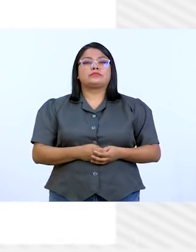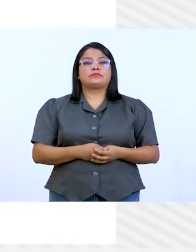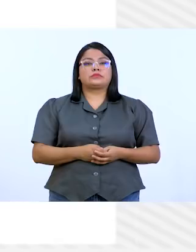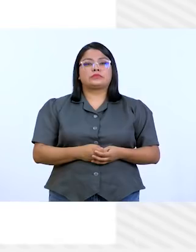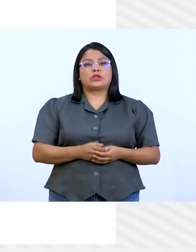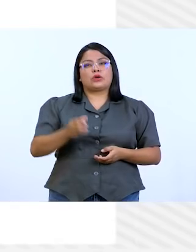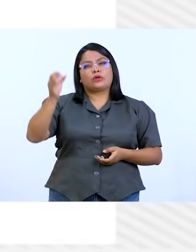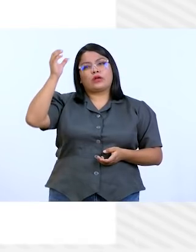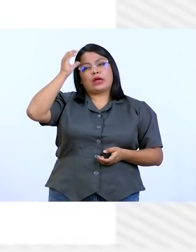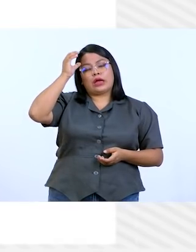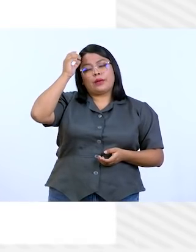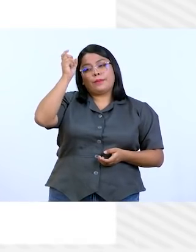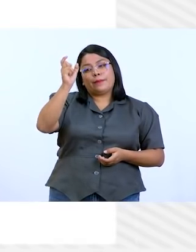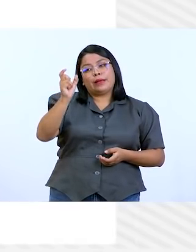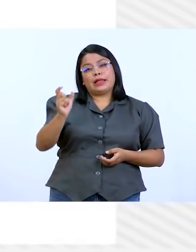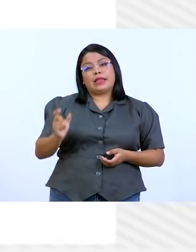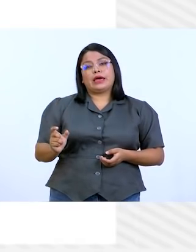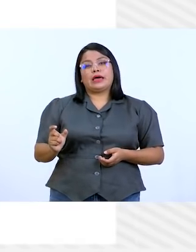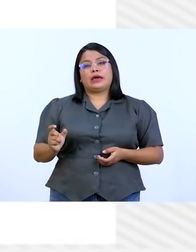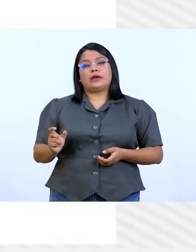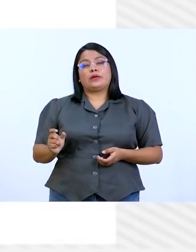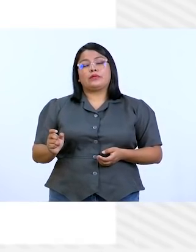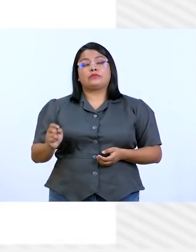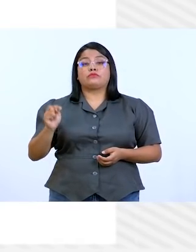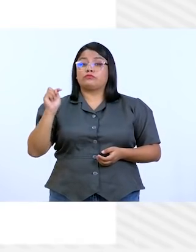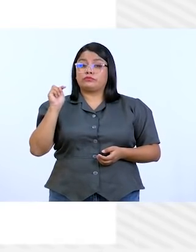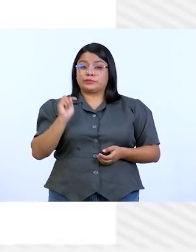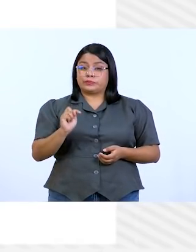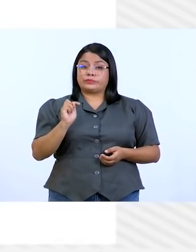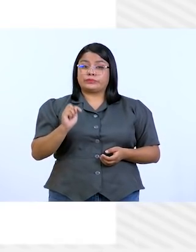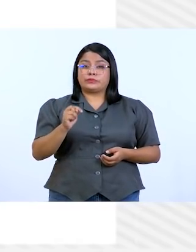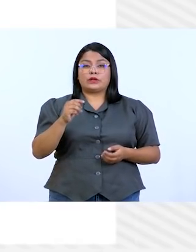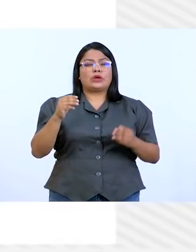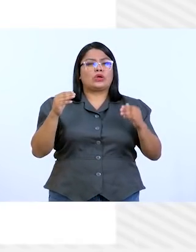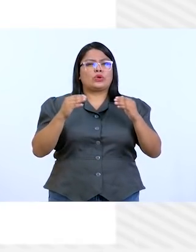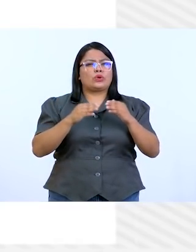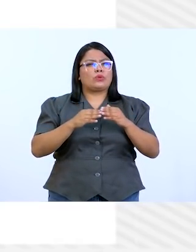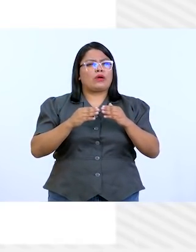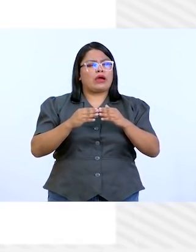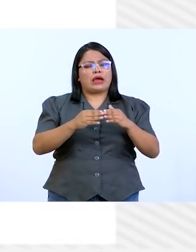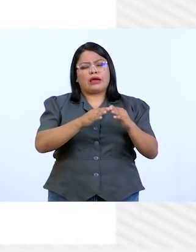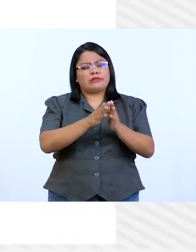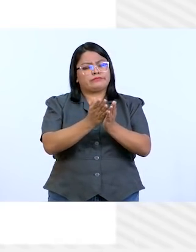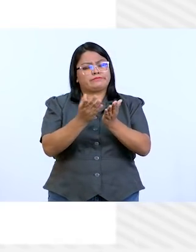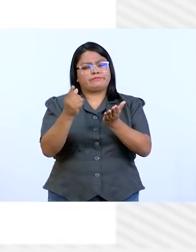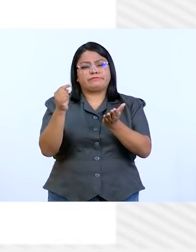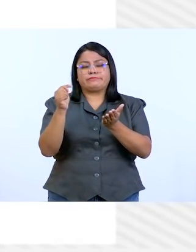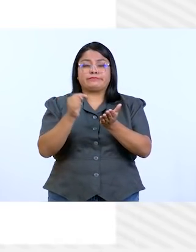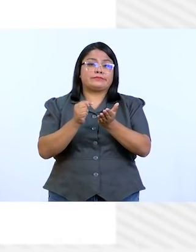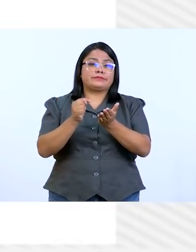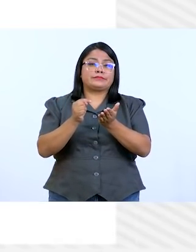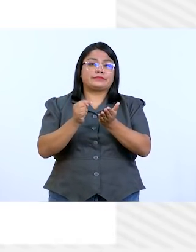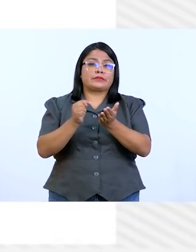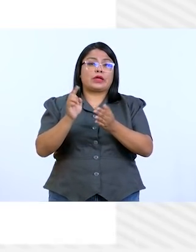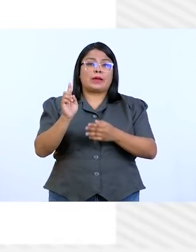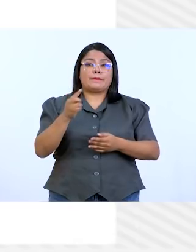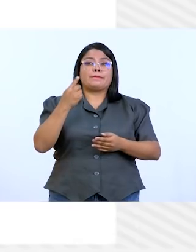podemos encontrar Conozcamos las palabras. En esta sección, al igual que en todas las secciones del